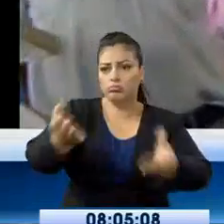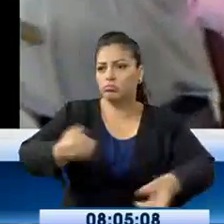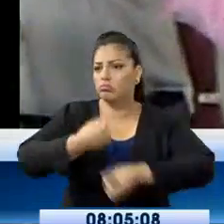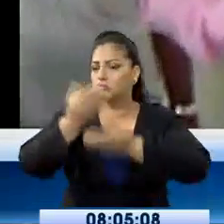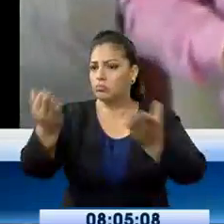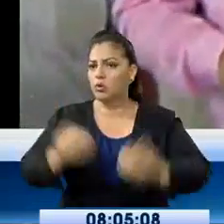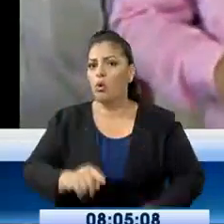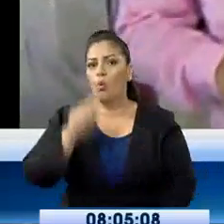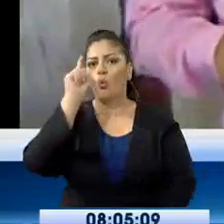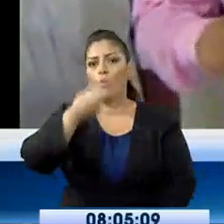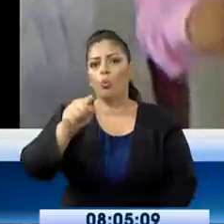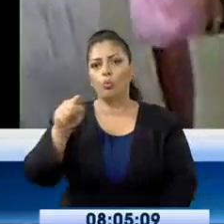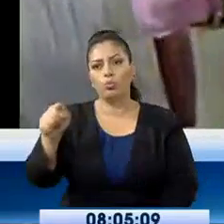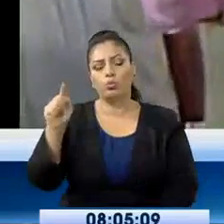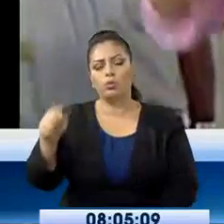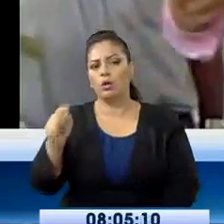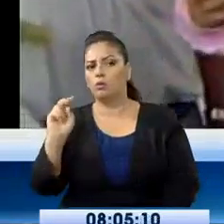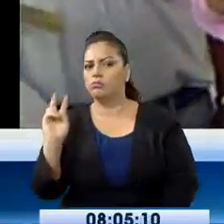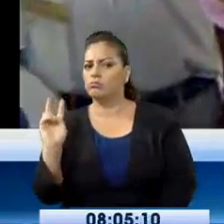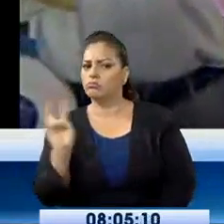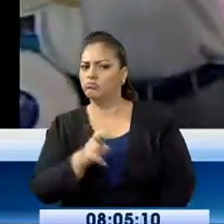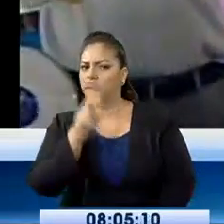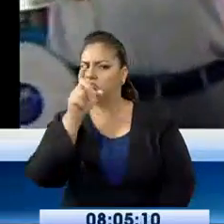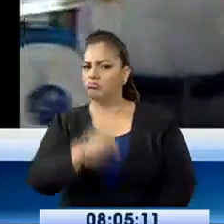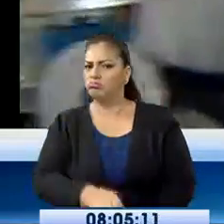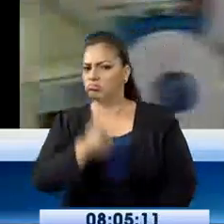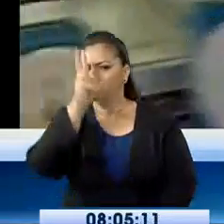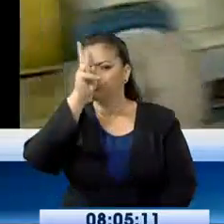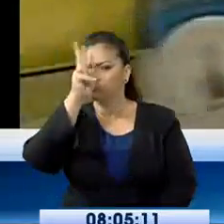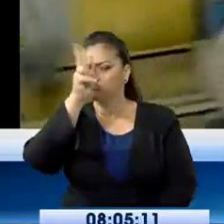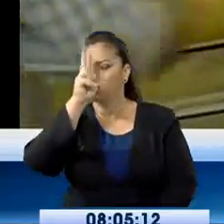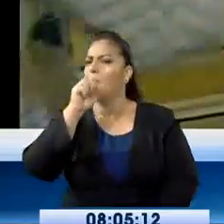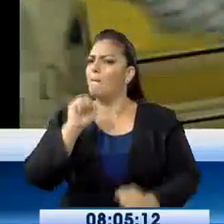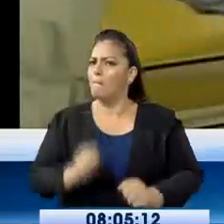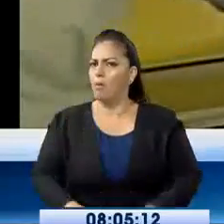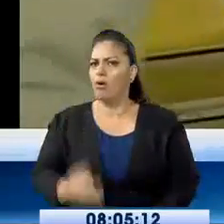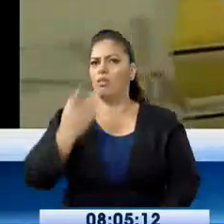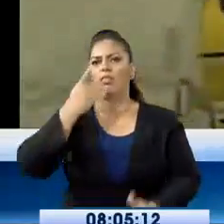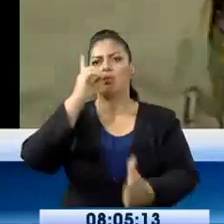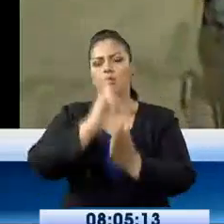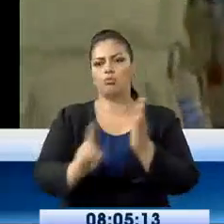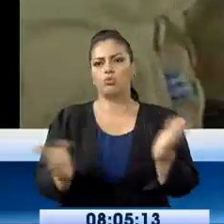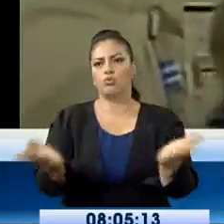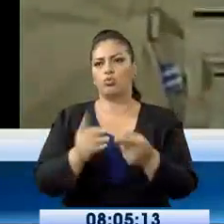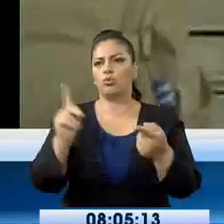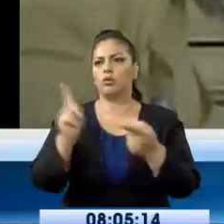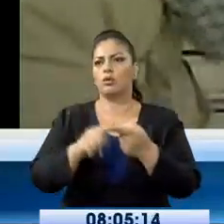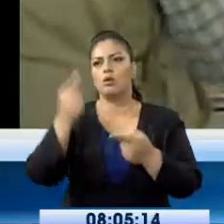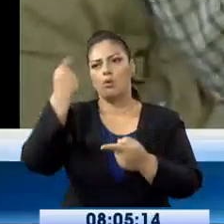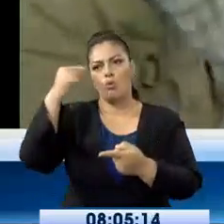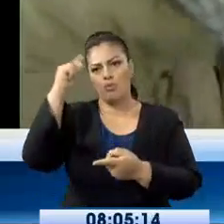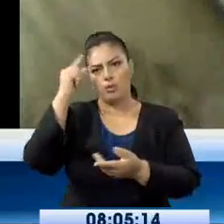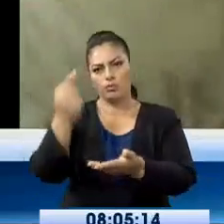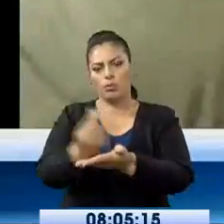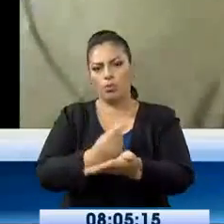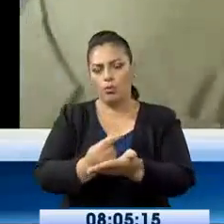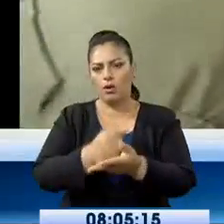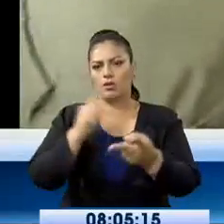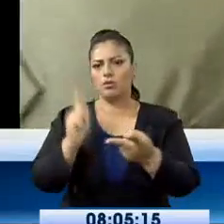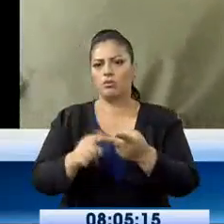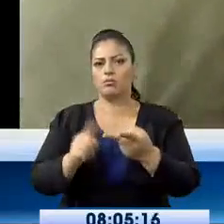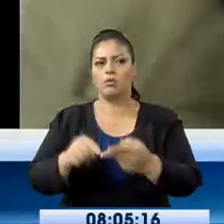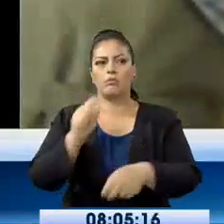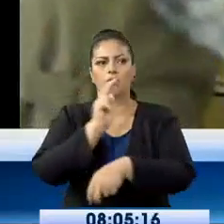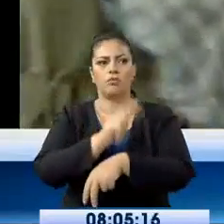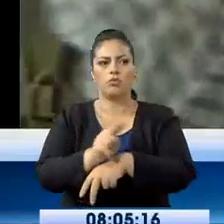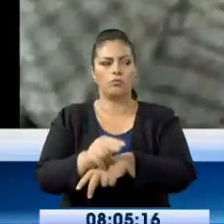ciudadanía, indicándoles de que presenten las denuncias ante la Gobernación del Guayas, ante la Intendencia, presenten las alertas respectivas.